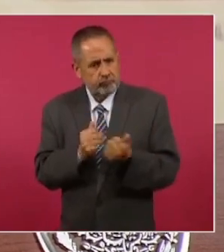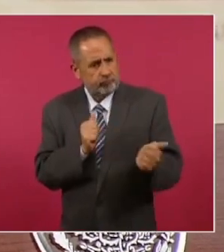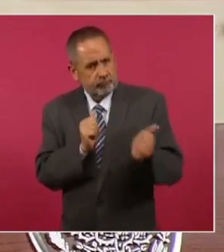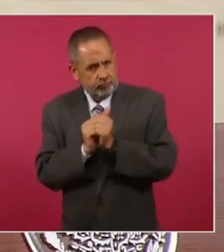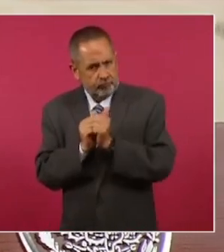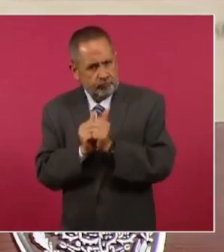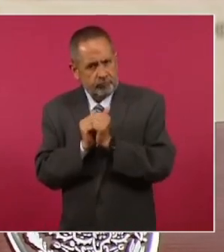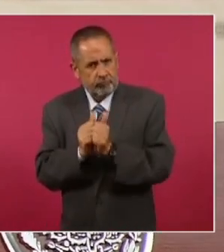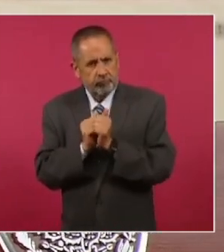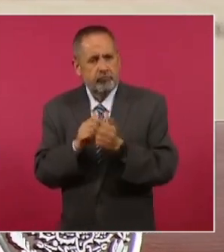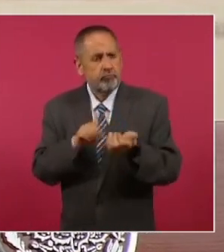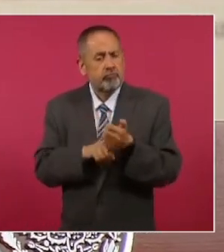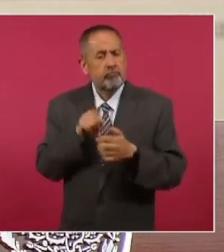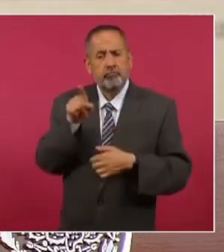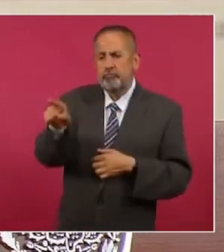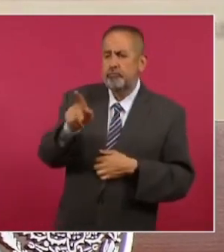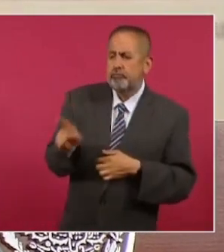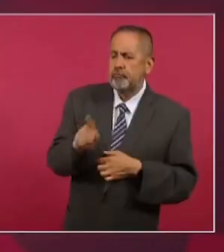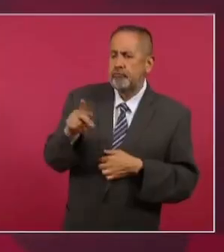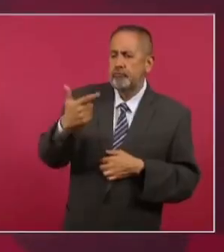acompañe a Galatao